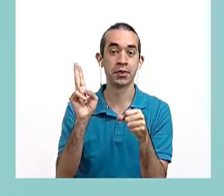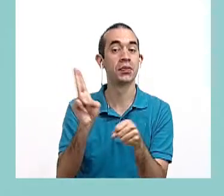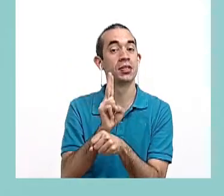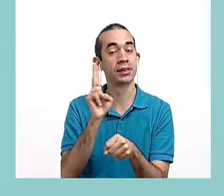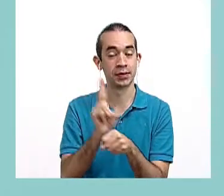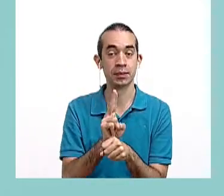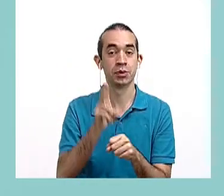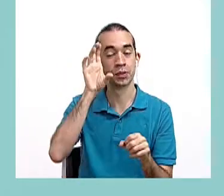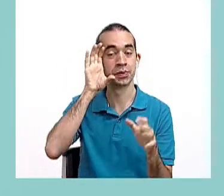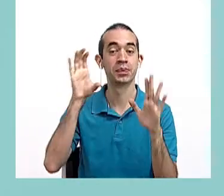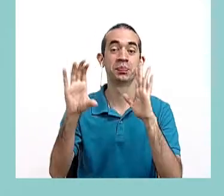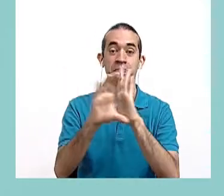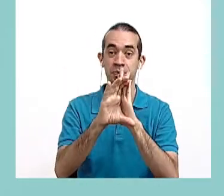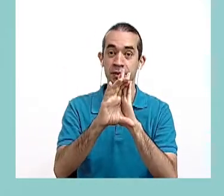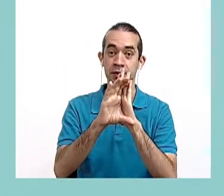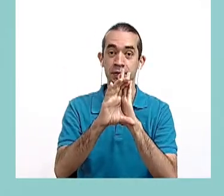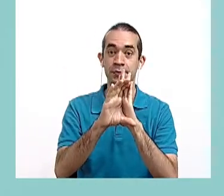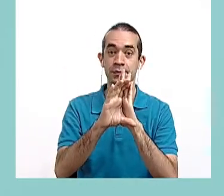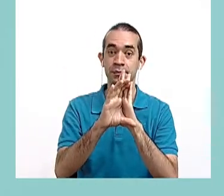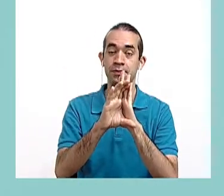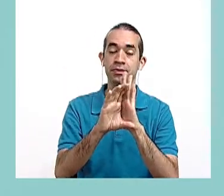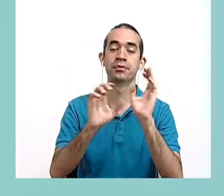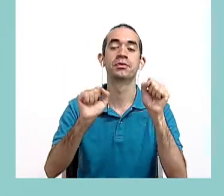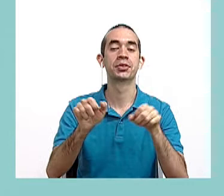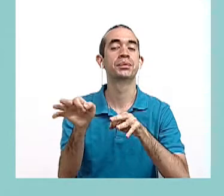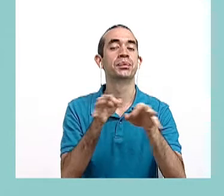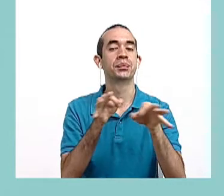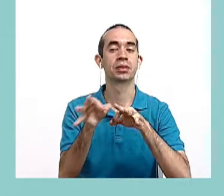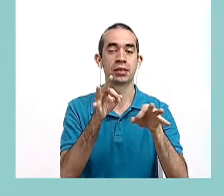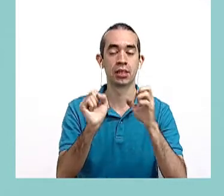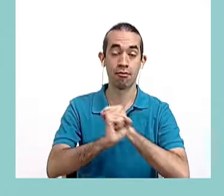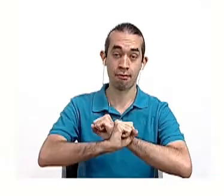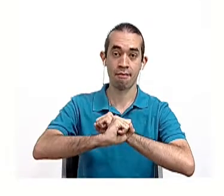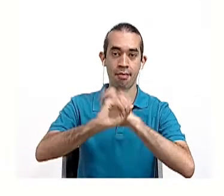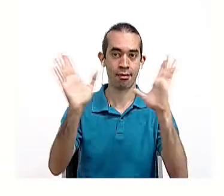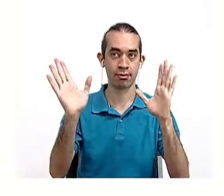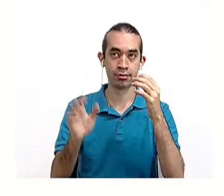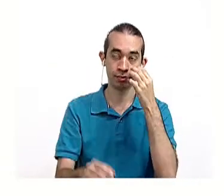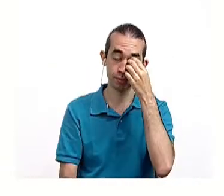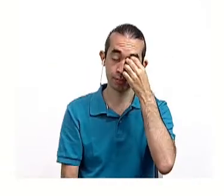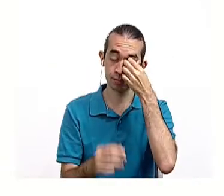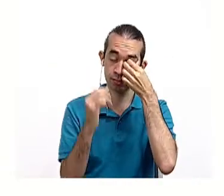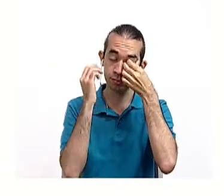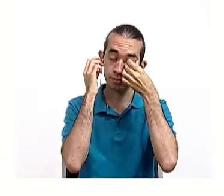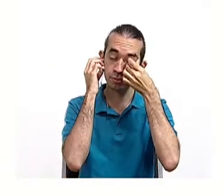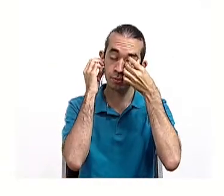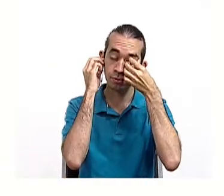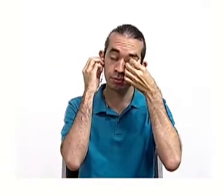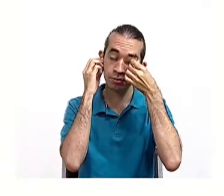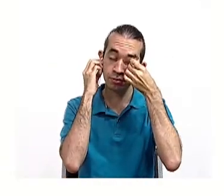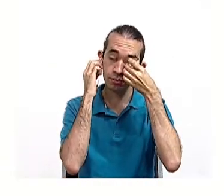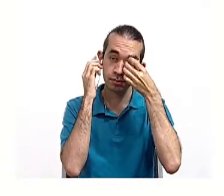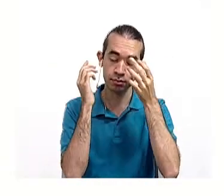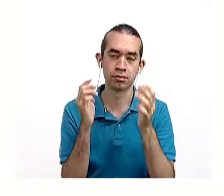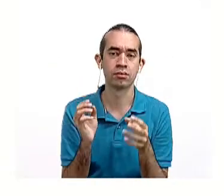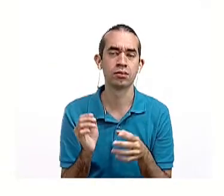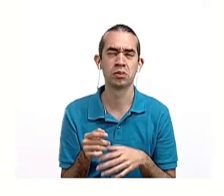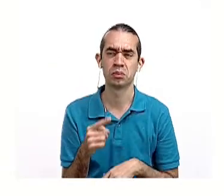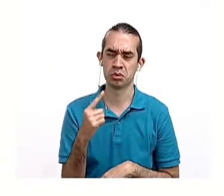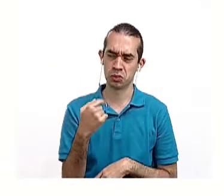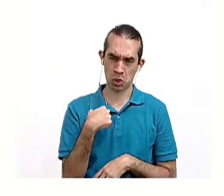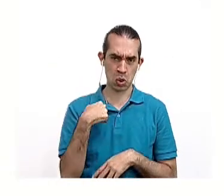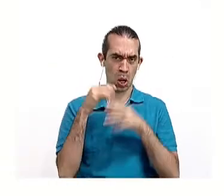utilizamos imágenes para poder explicar con claridad. Bueno, ¿y por qué la profe está hablando de